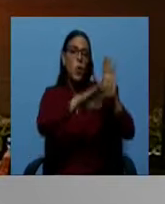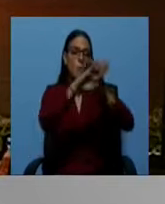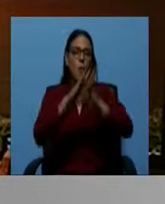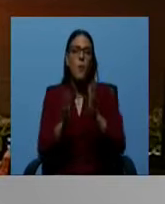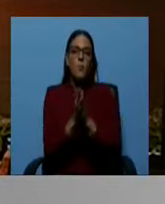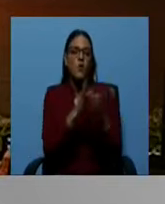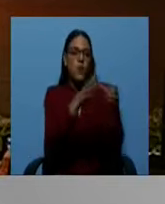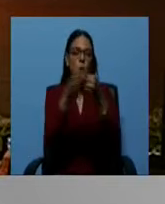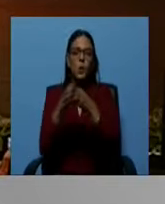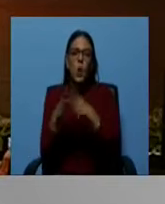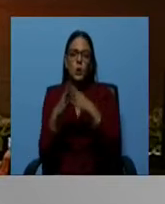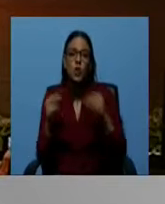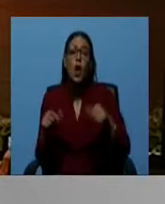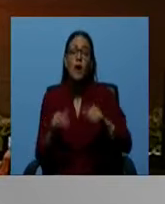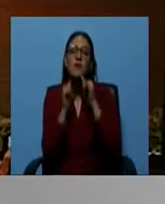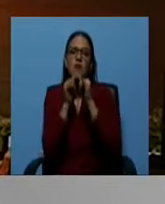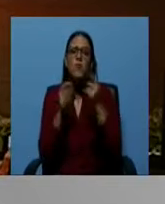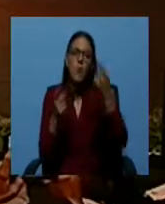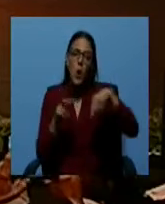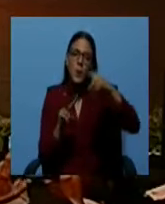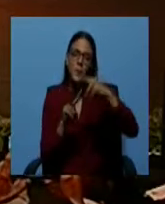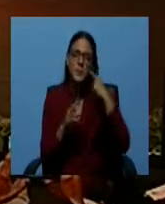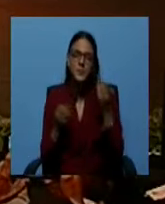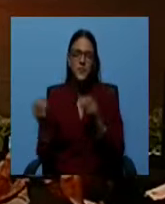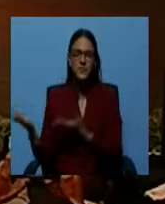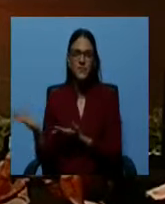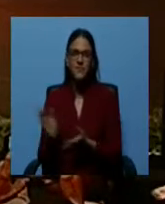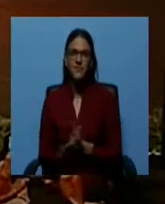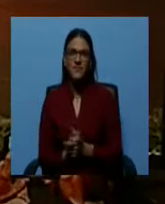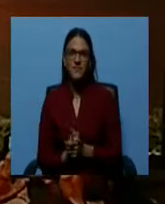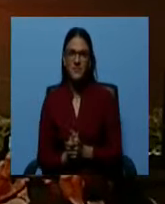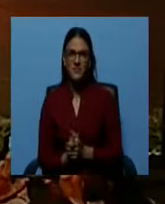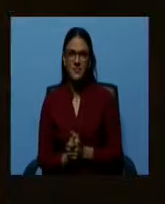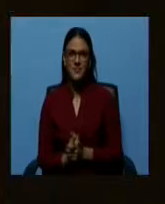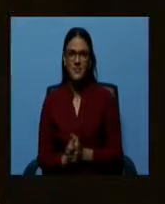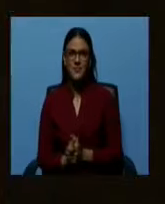Nicolás Maduro Moros. Con esta información vamos a retornar nuevamente el contacto a los estudios. Adelante.